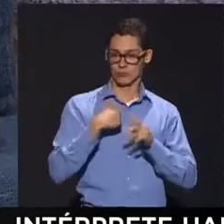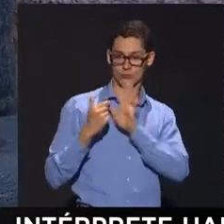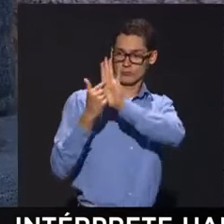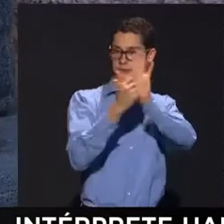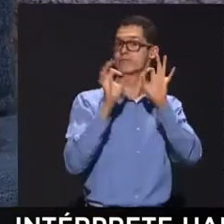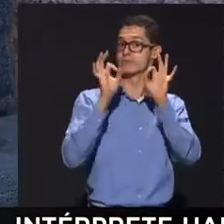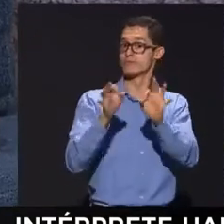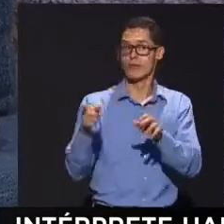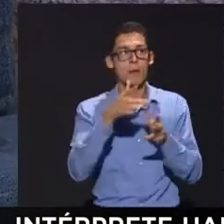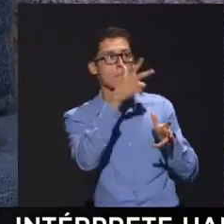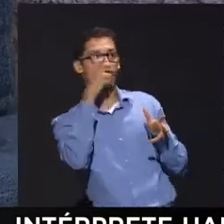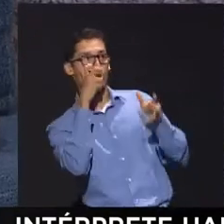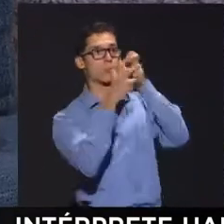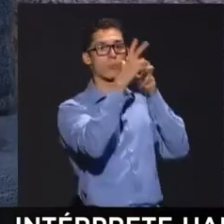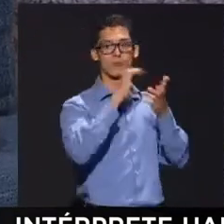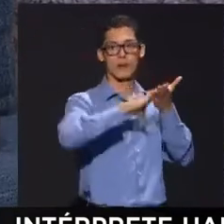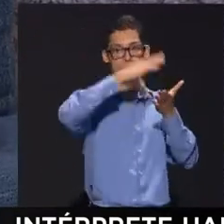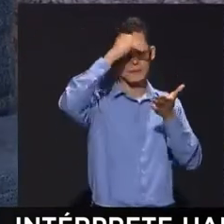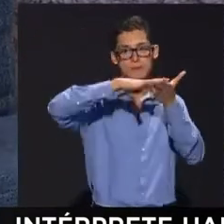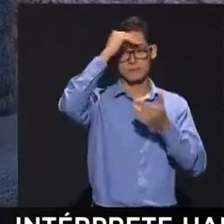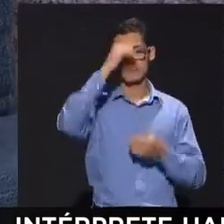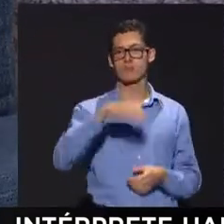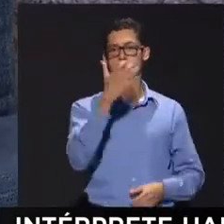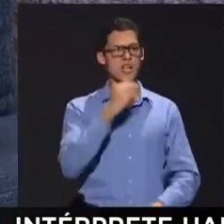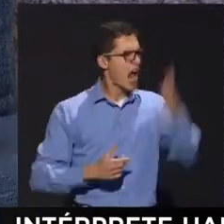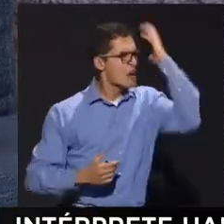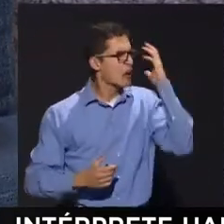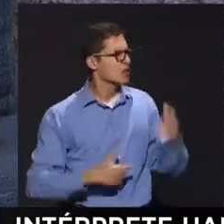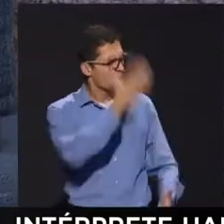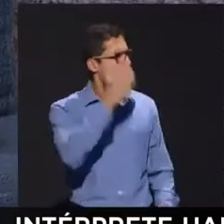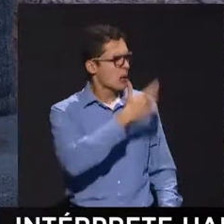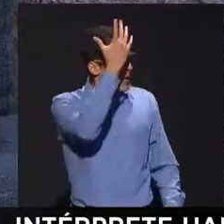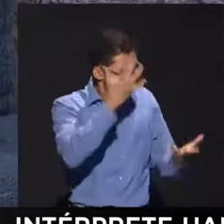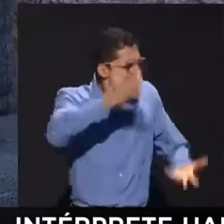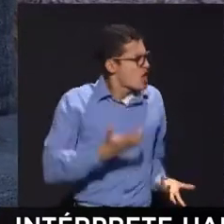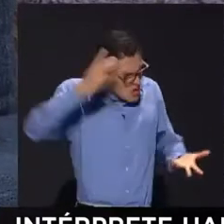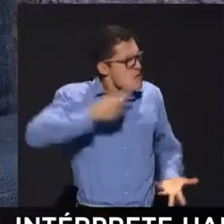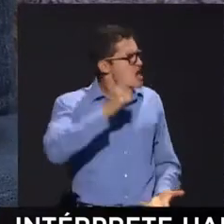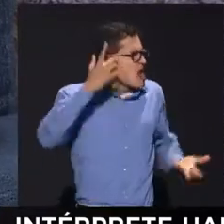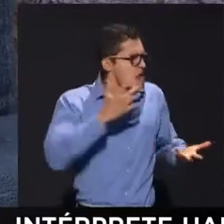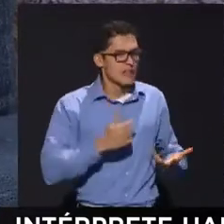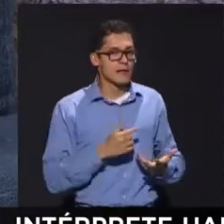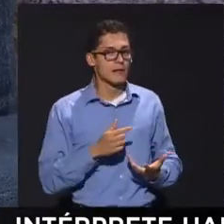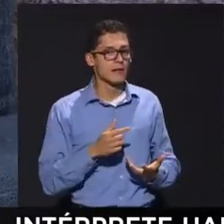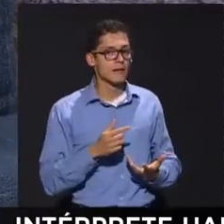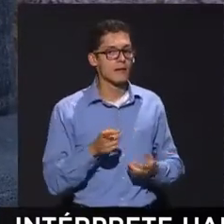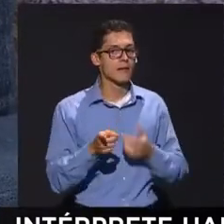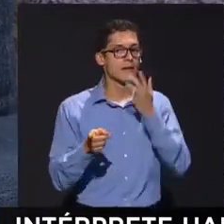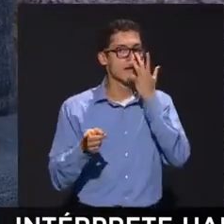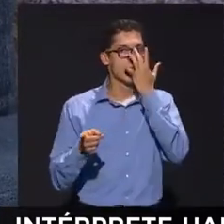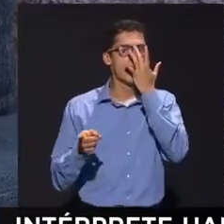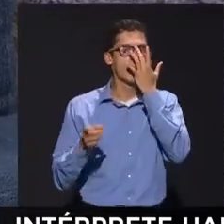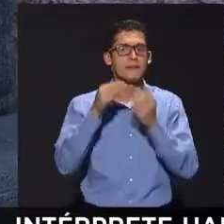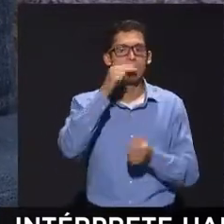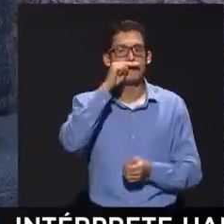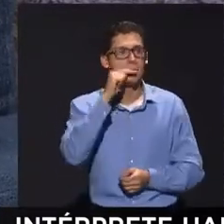¿cierto? Si de pronto los niños nos ven discutiendo en un conflicto con una persona, tengamos en cuenta que ese mismo